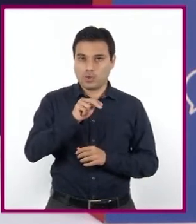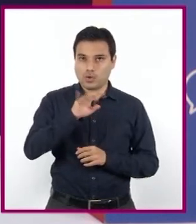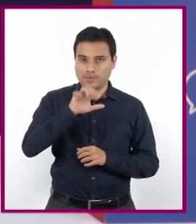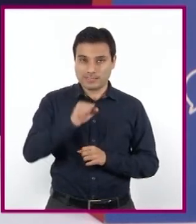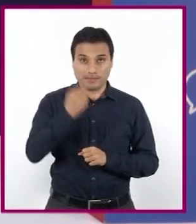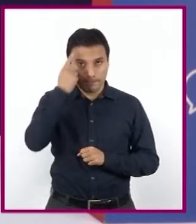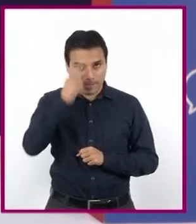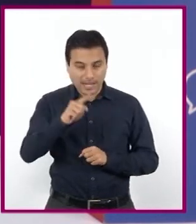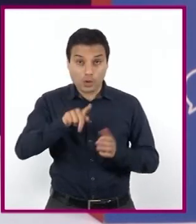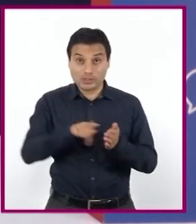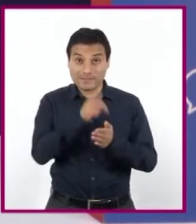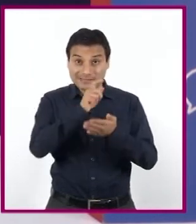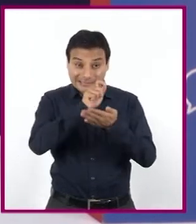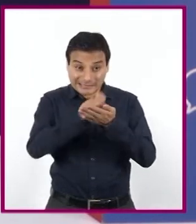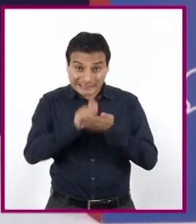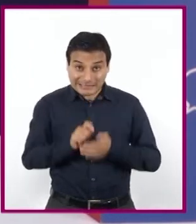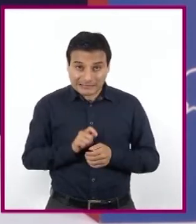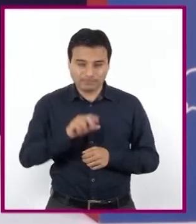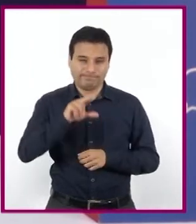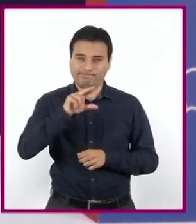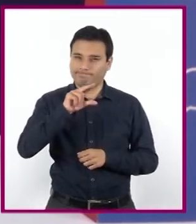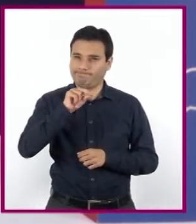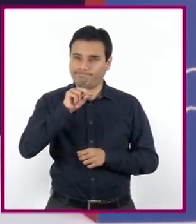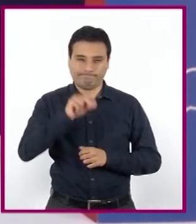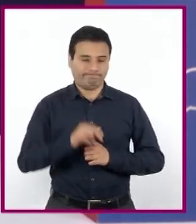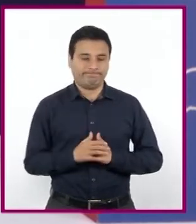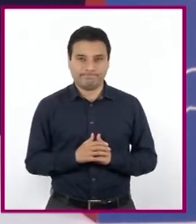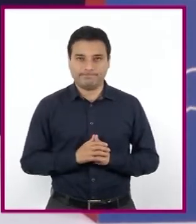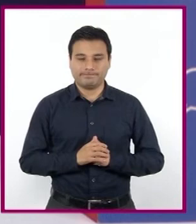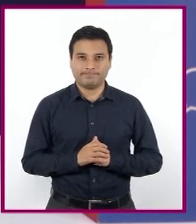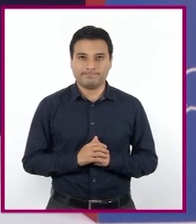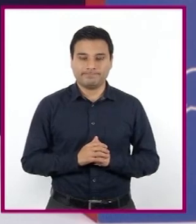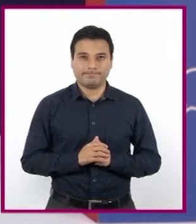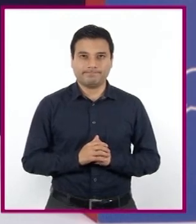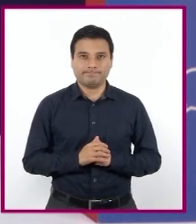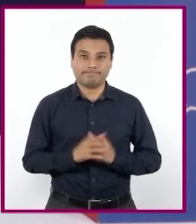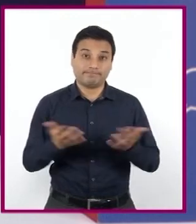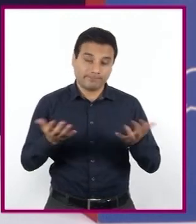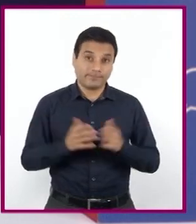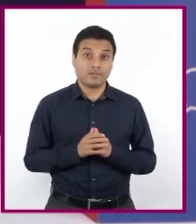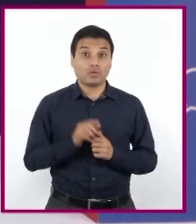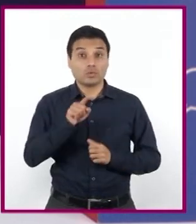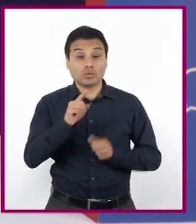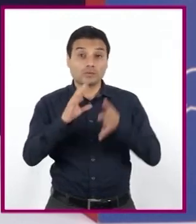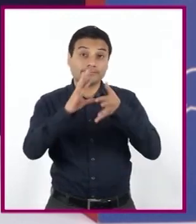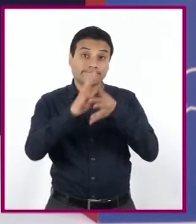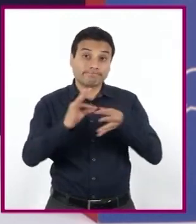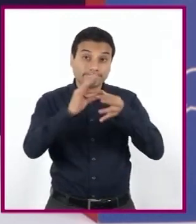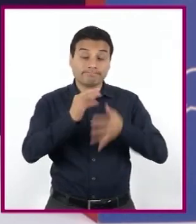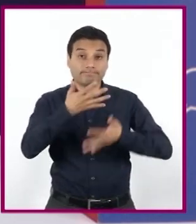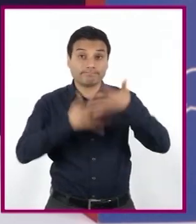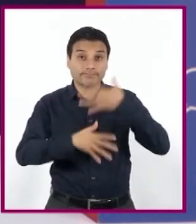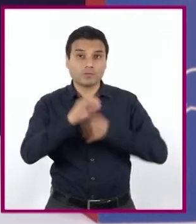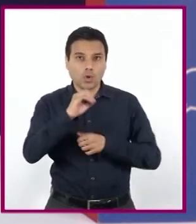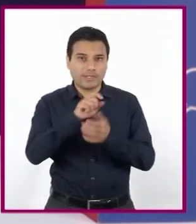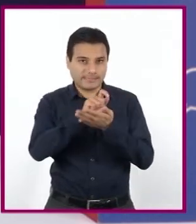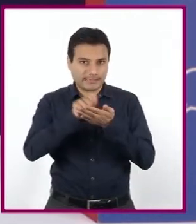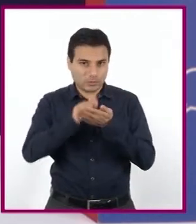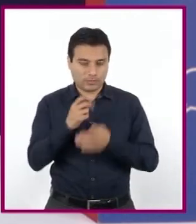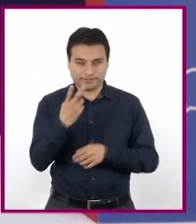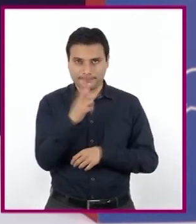evitar las repeticiones excesivas en cualquier tipo de texto, ya sea oral o escrito,